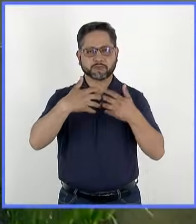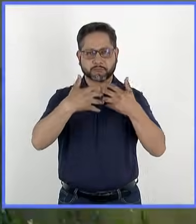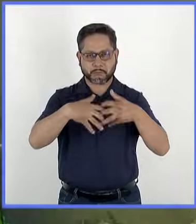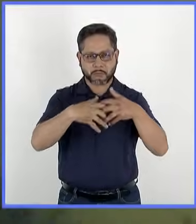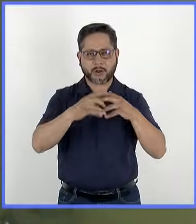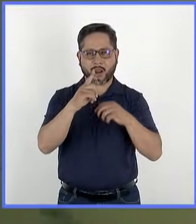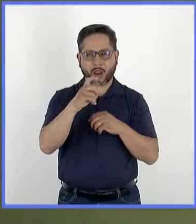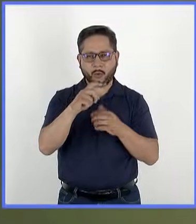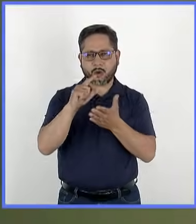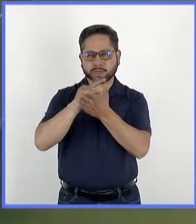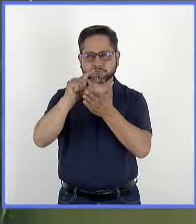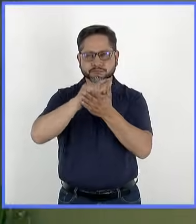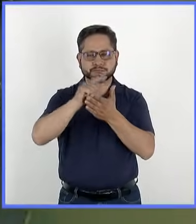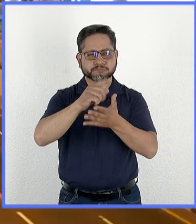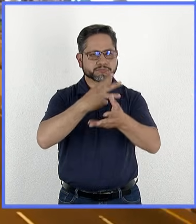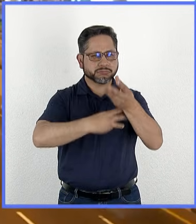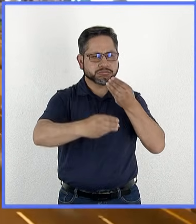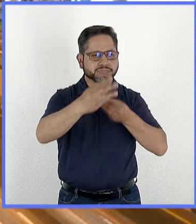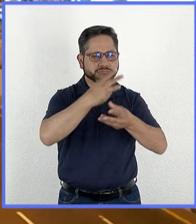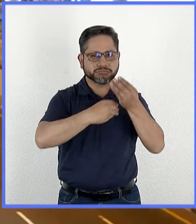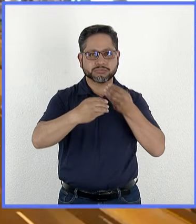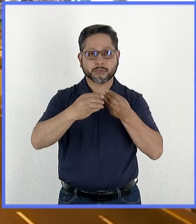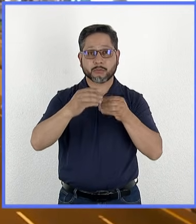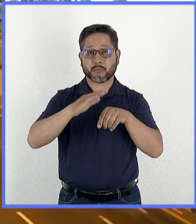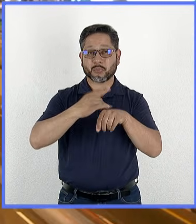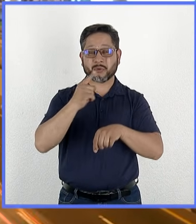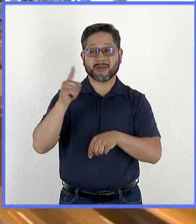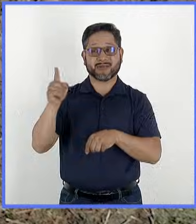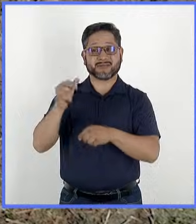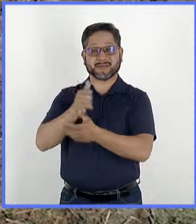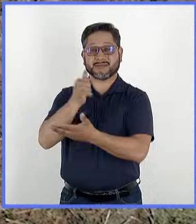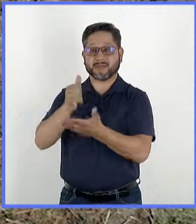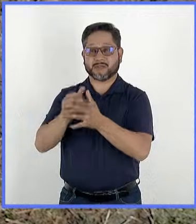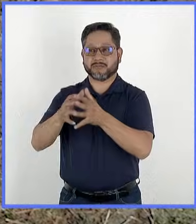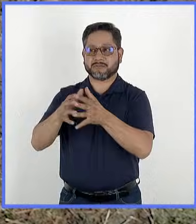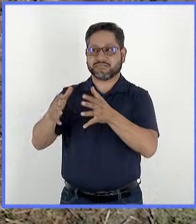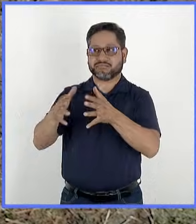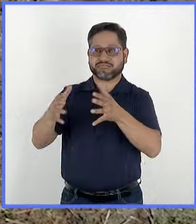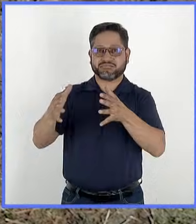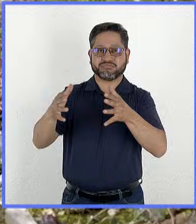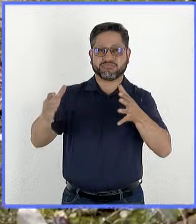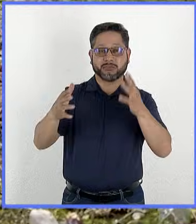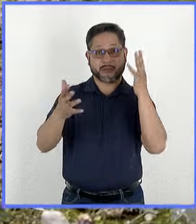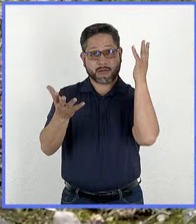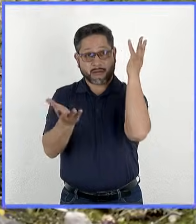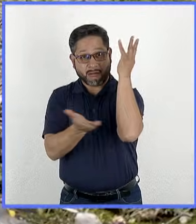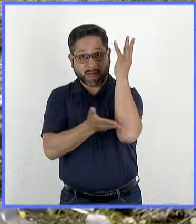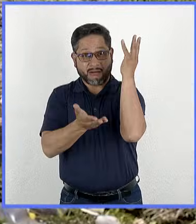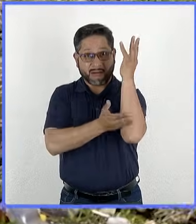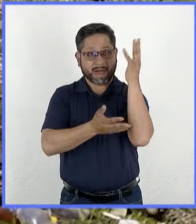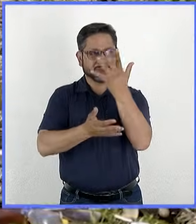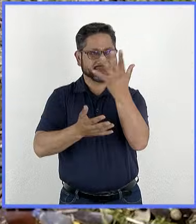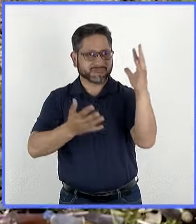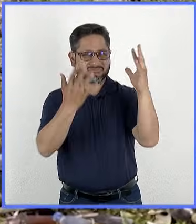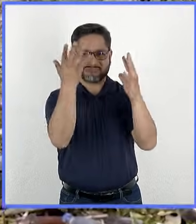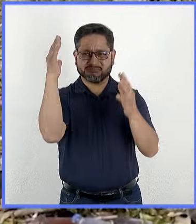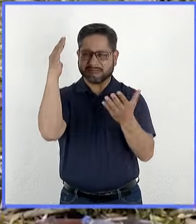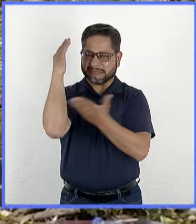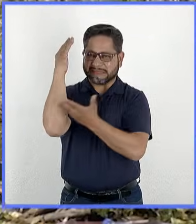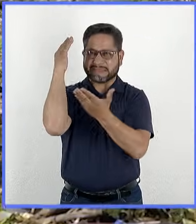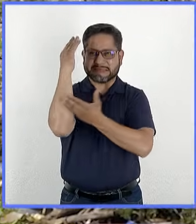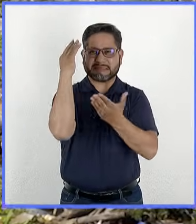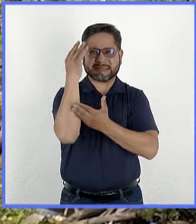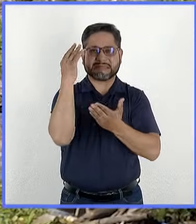de conservar la biodiversidad amenazada por el crecimiento de la ciudad, la deforestación y la contaminación por aguas residuales